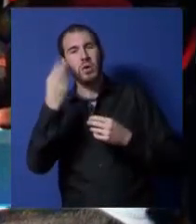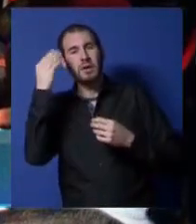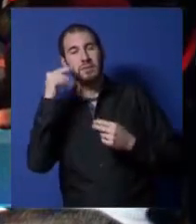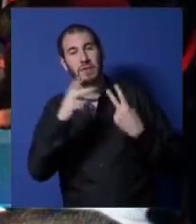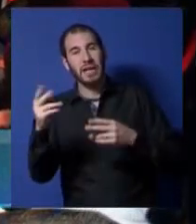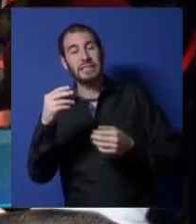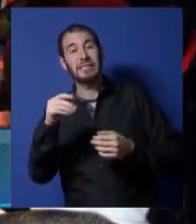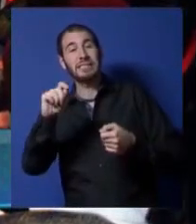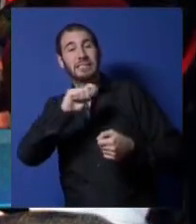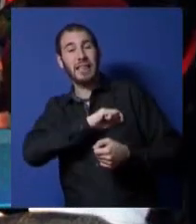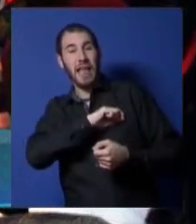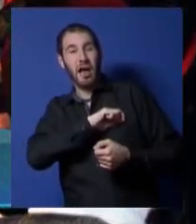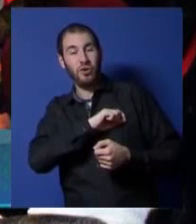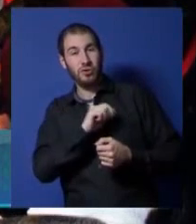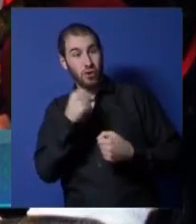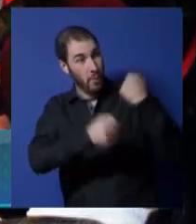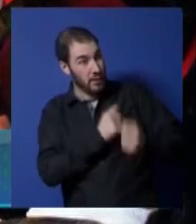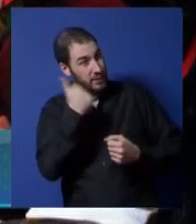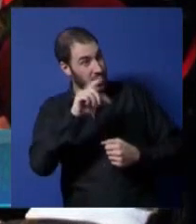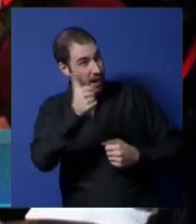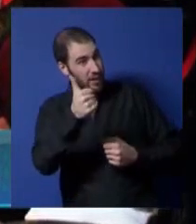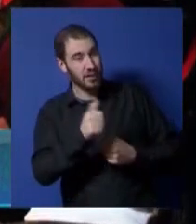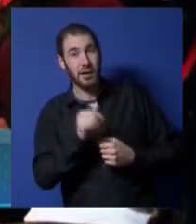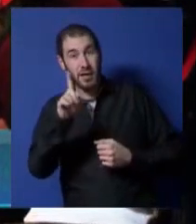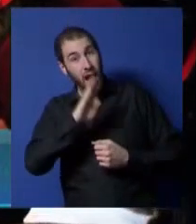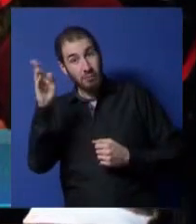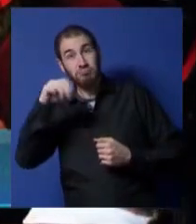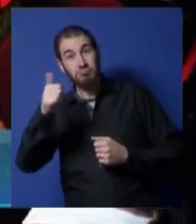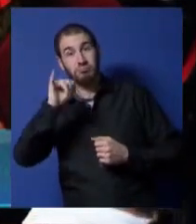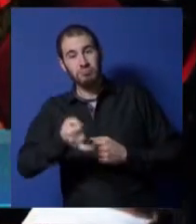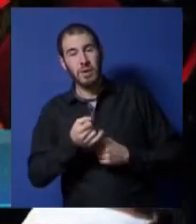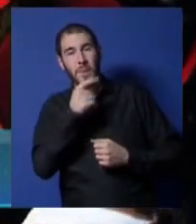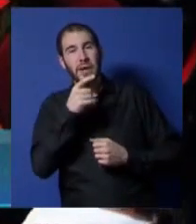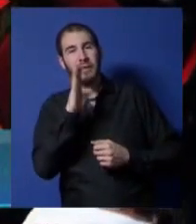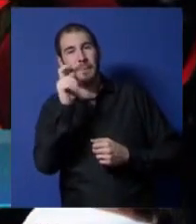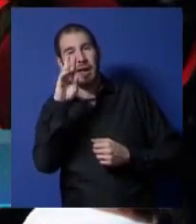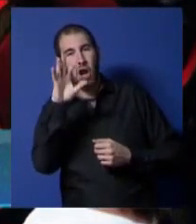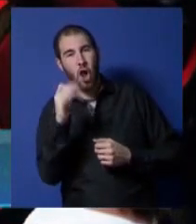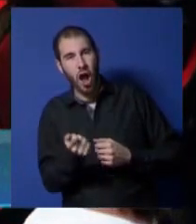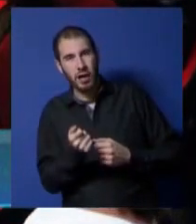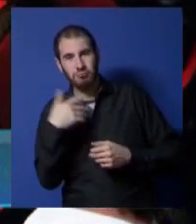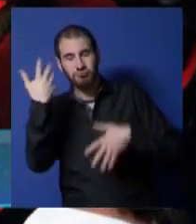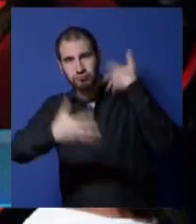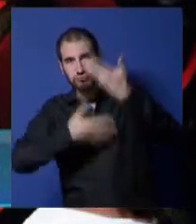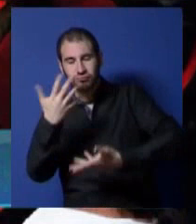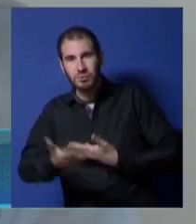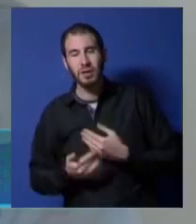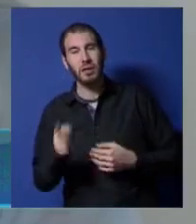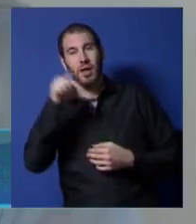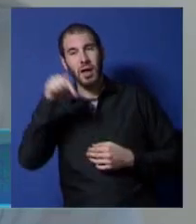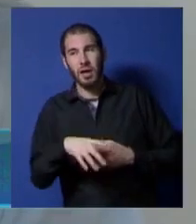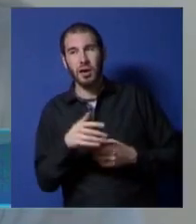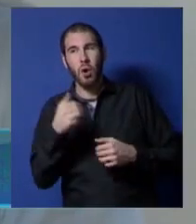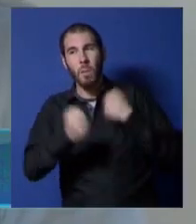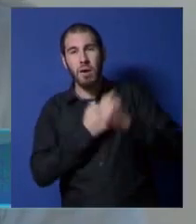oportunidades a Santiago de Chile. Iba a pelear allá y ganaba. Iba ya, ganaba. Y era como que iba Barloa y era una locura realmente que Barloa